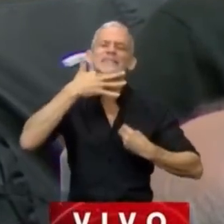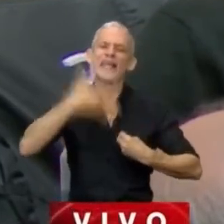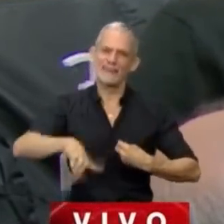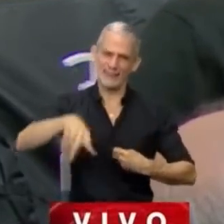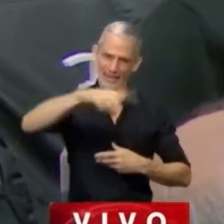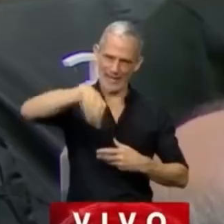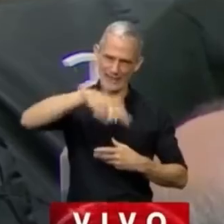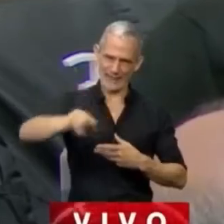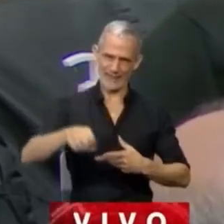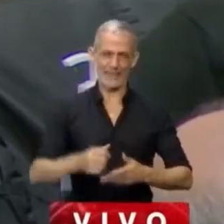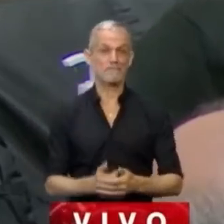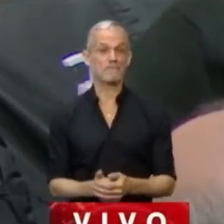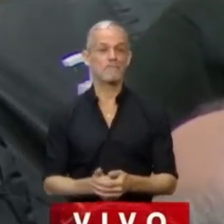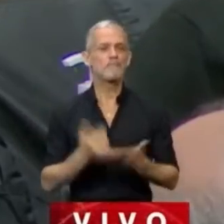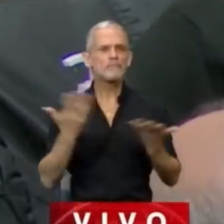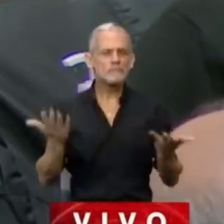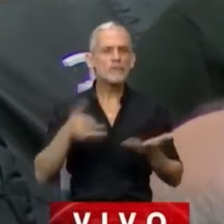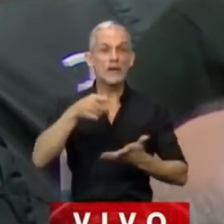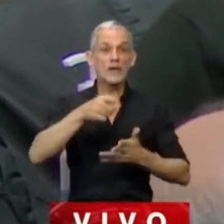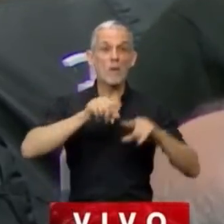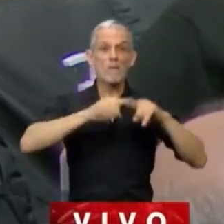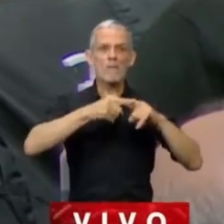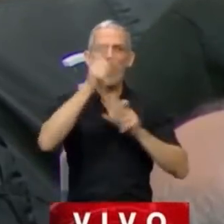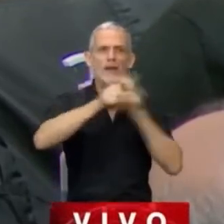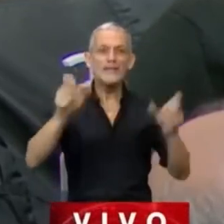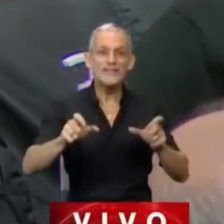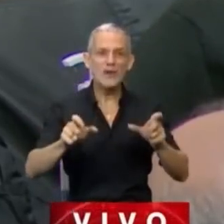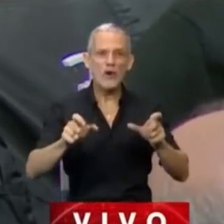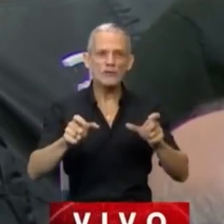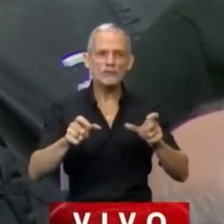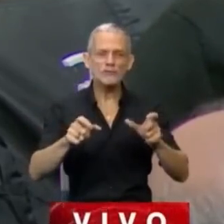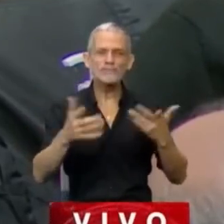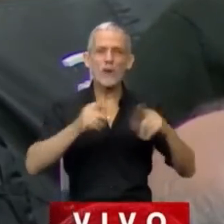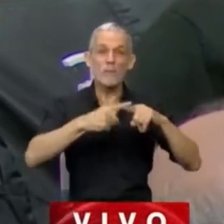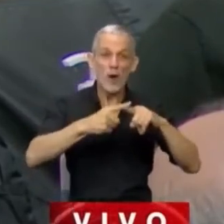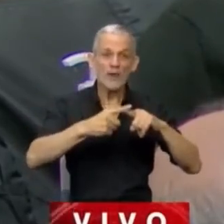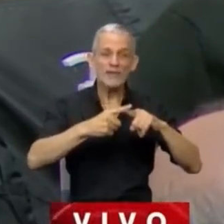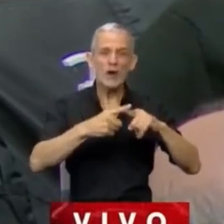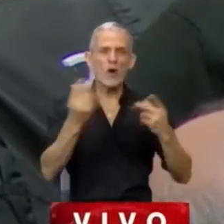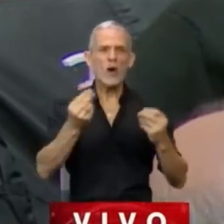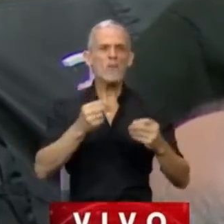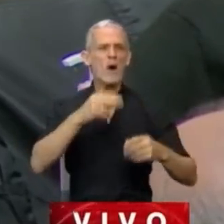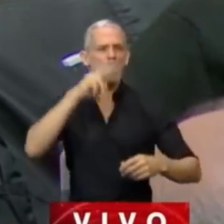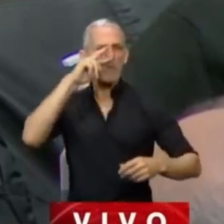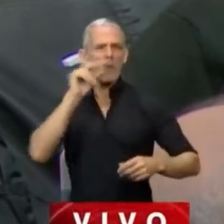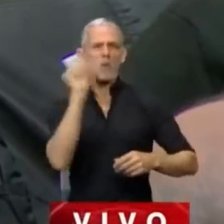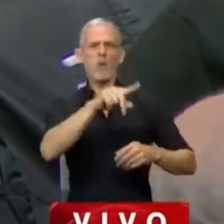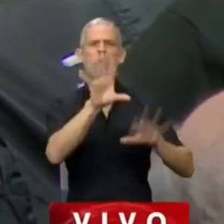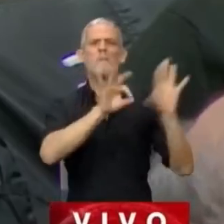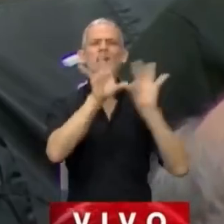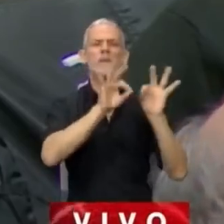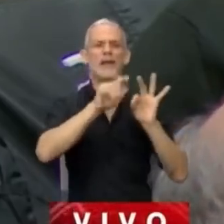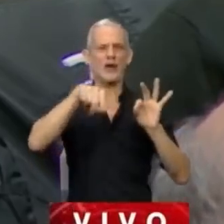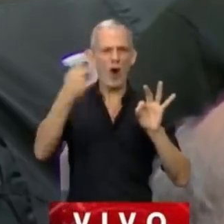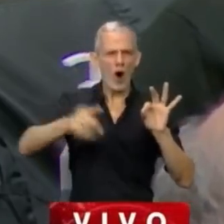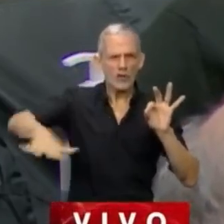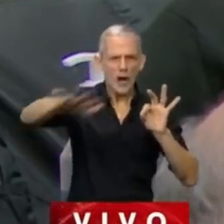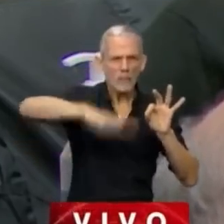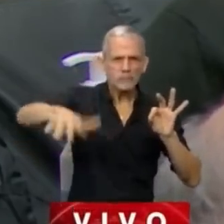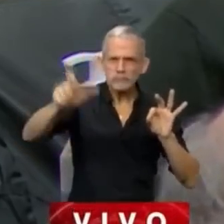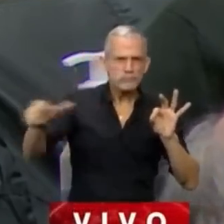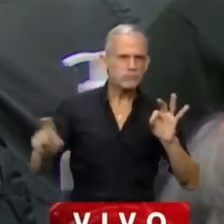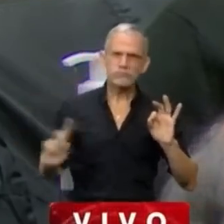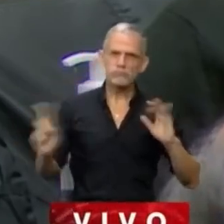vez, es que los políticos no tienen privilegios respecto del resto de la